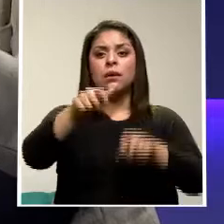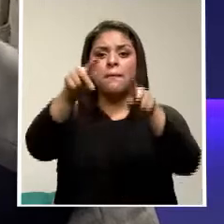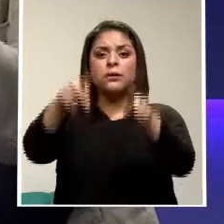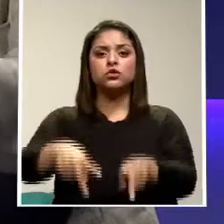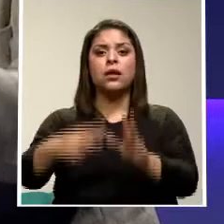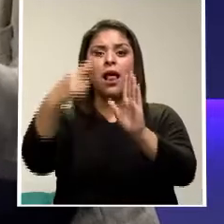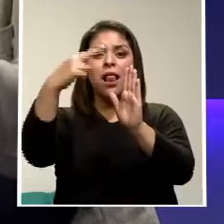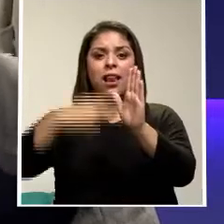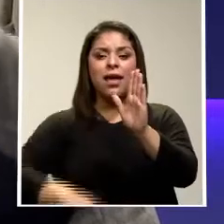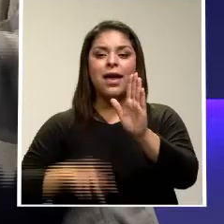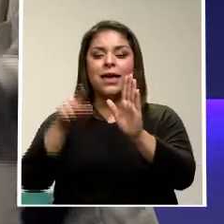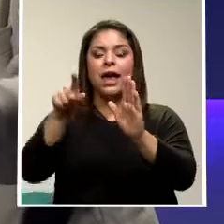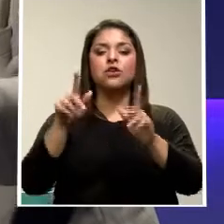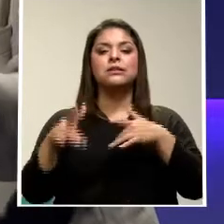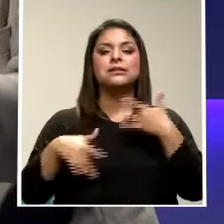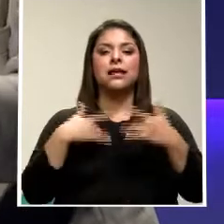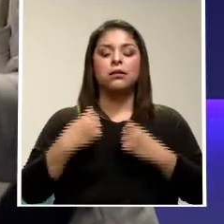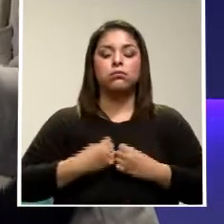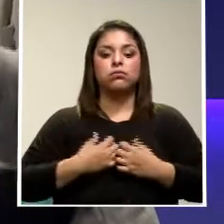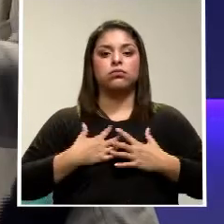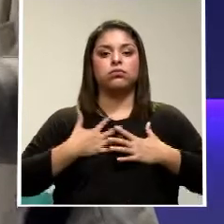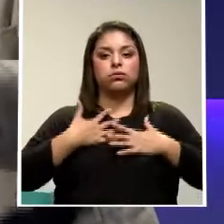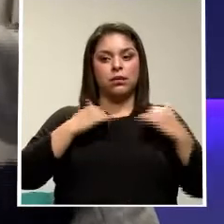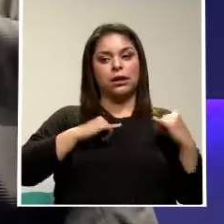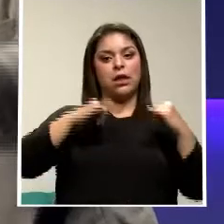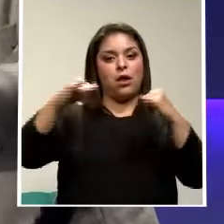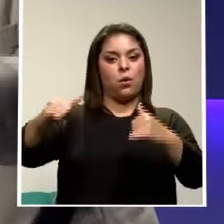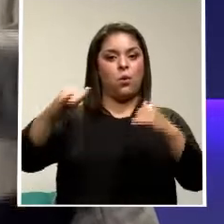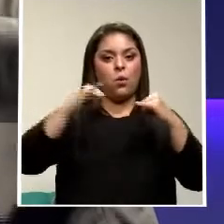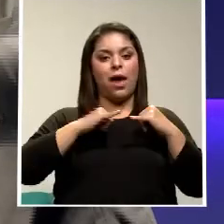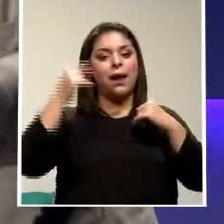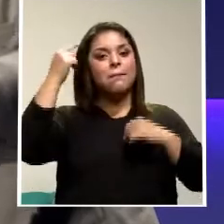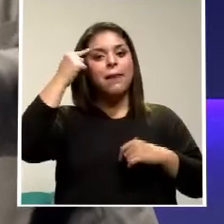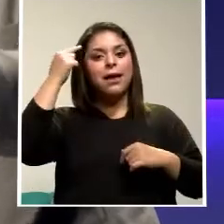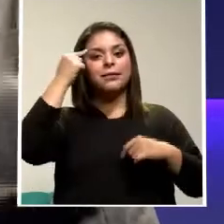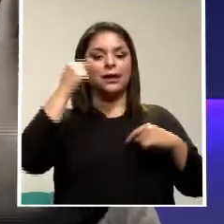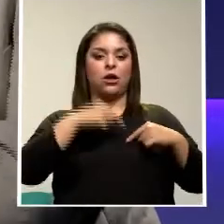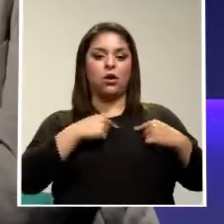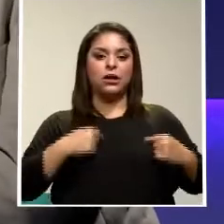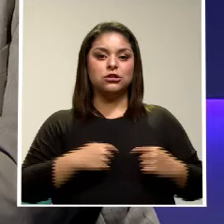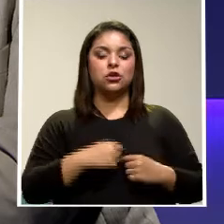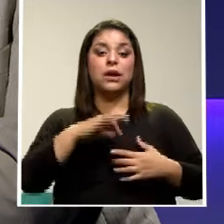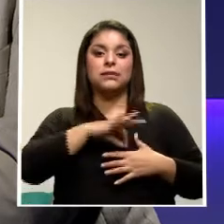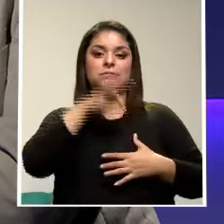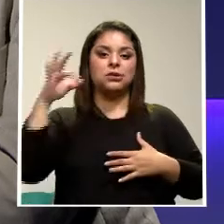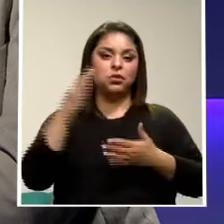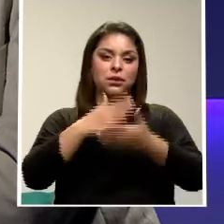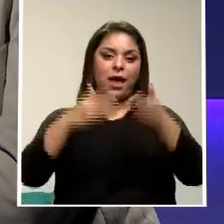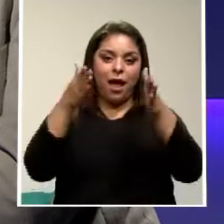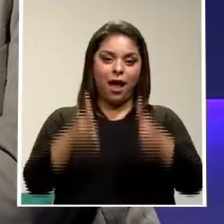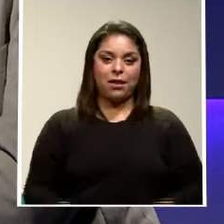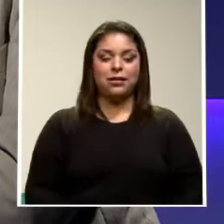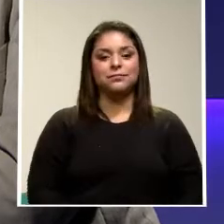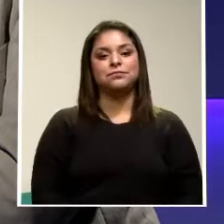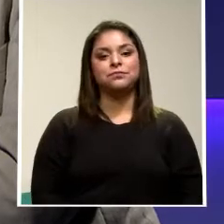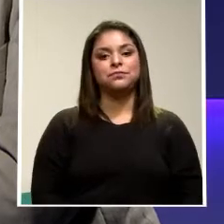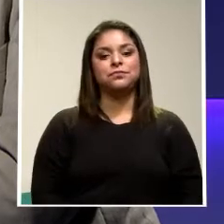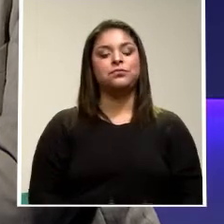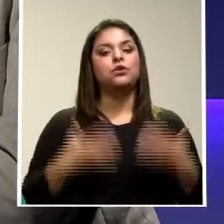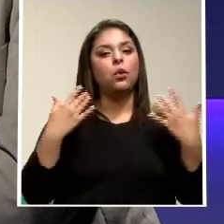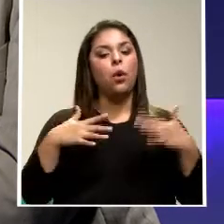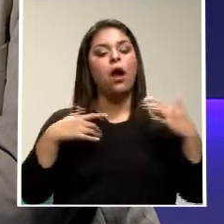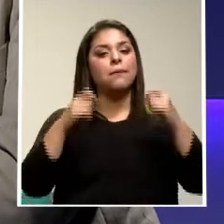un cataclismo similar en el espíritu, en la mente, en el corazón de alguien. Qué impresionante eso,